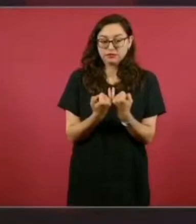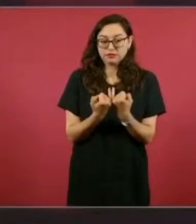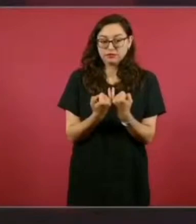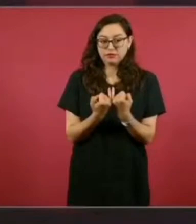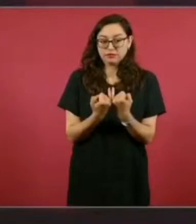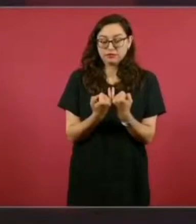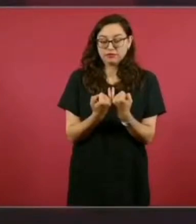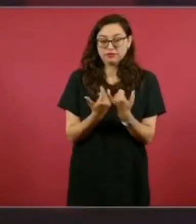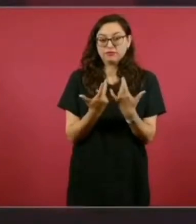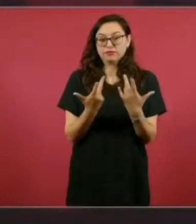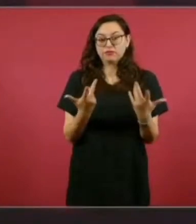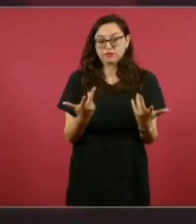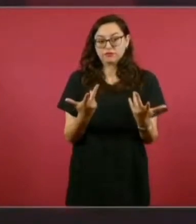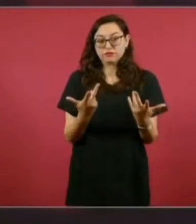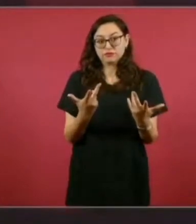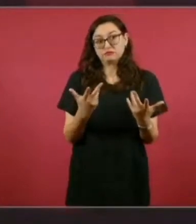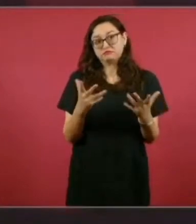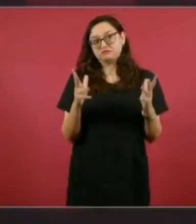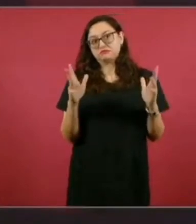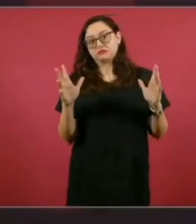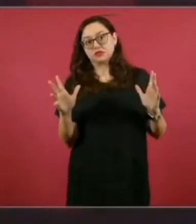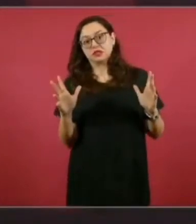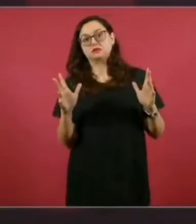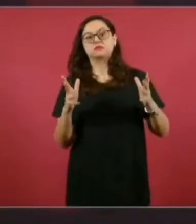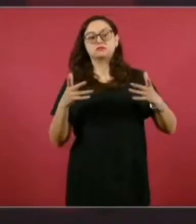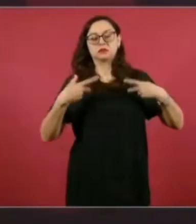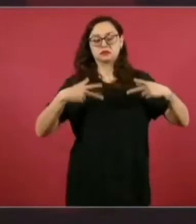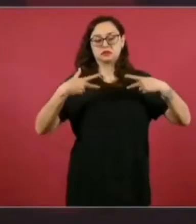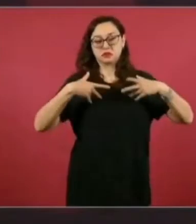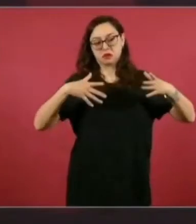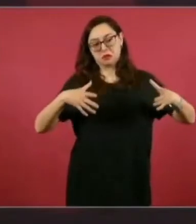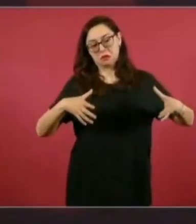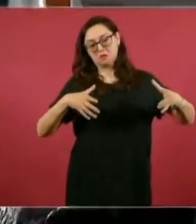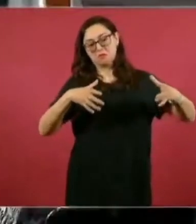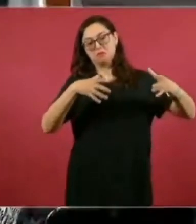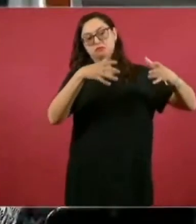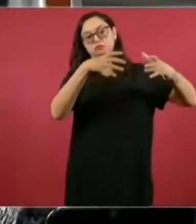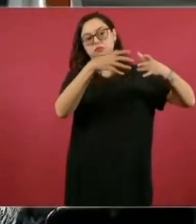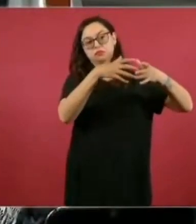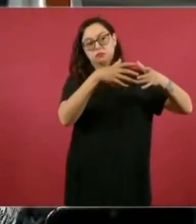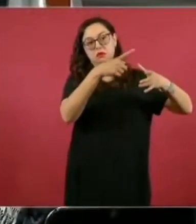hombres de Estado, los estadistas,